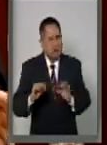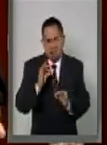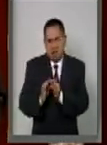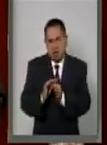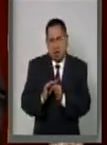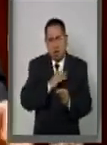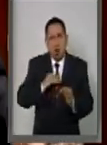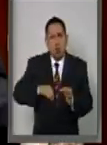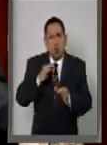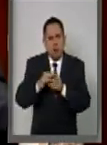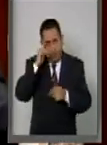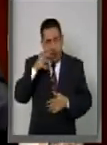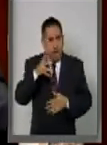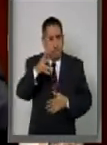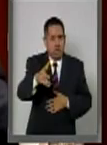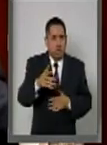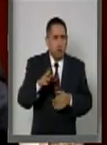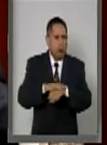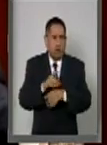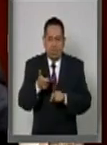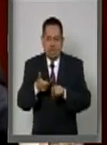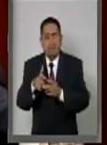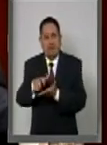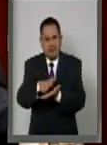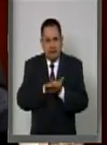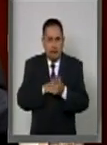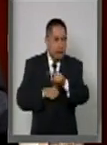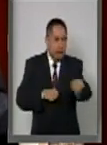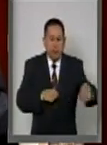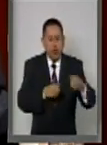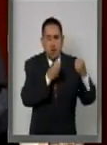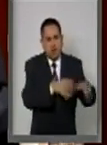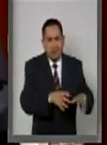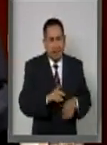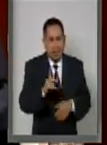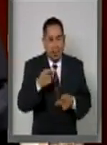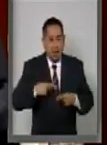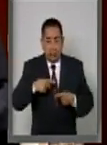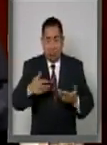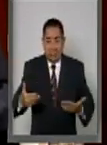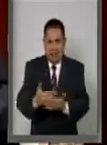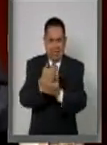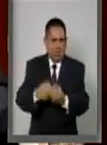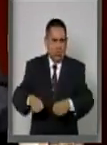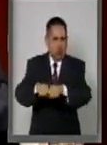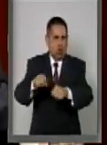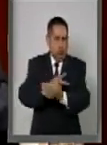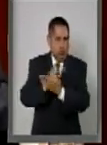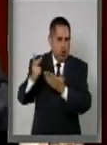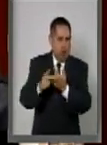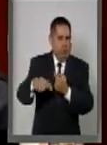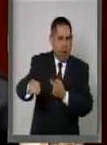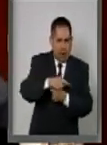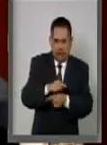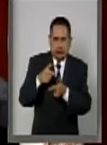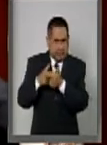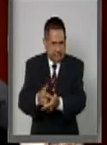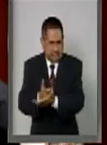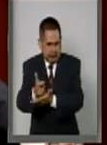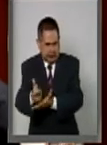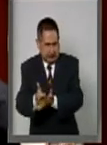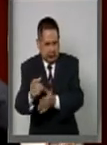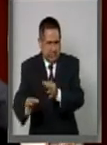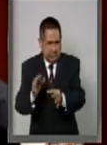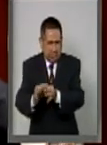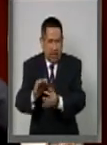que pudiéramos hacer frente a un recorte sin que los mexicanos que se beneficiaban del acompañamiento del gobierno en su esfuerzo cotidiano